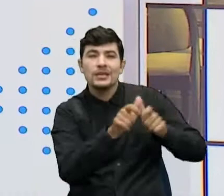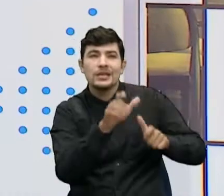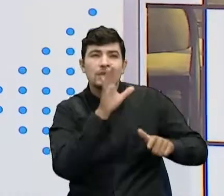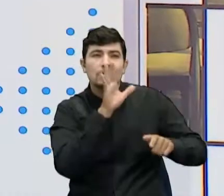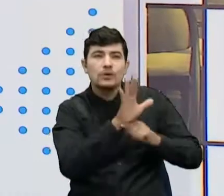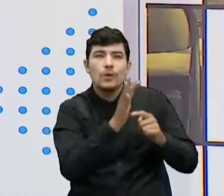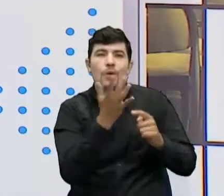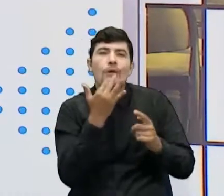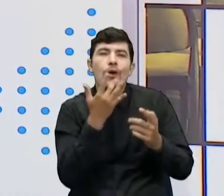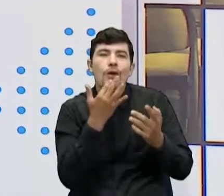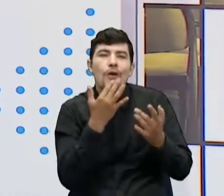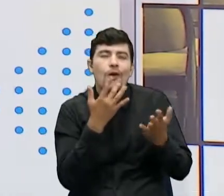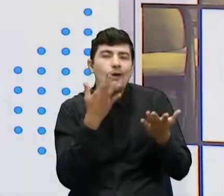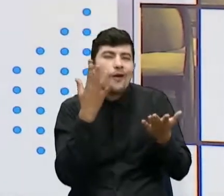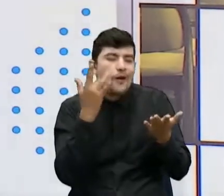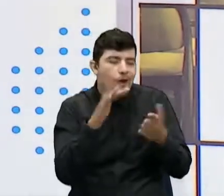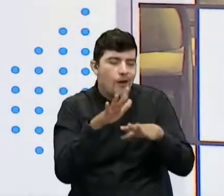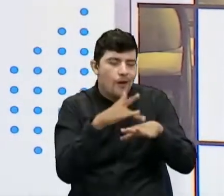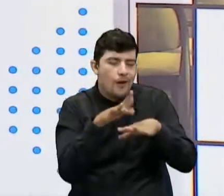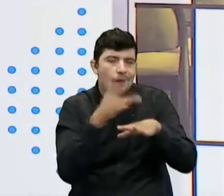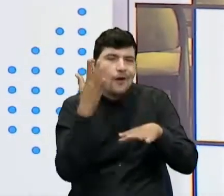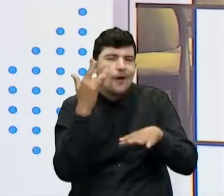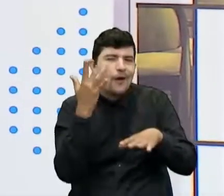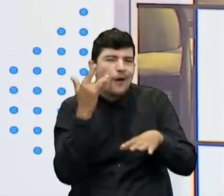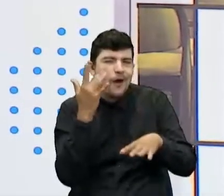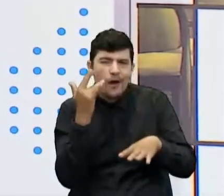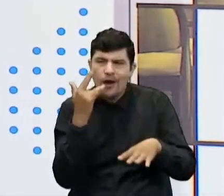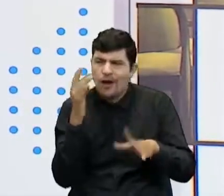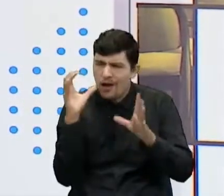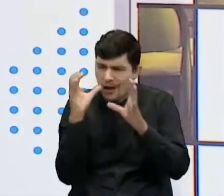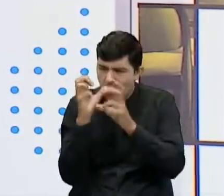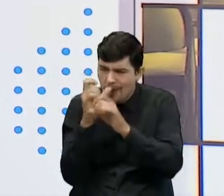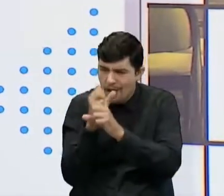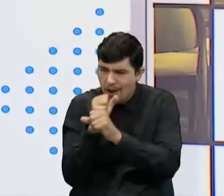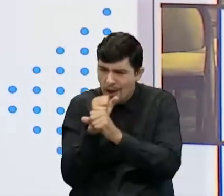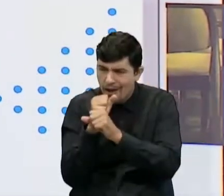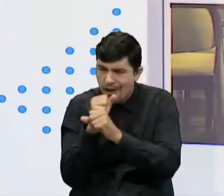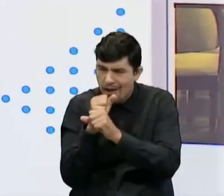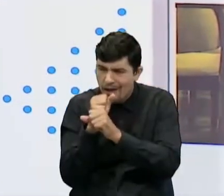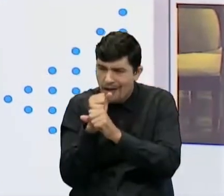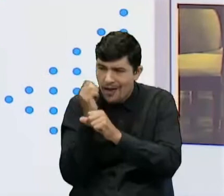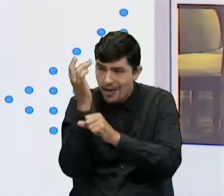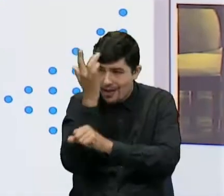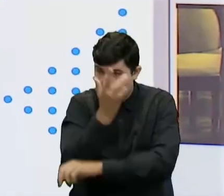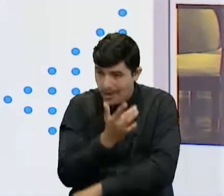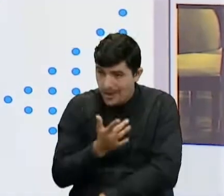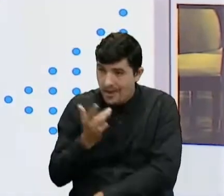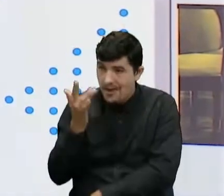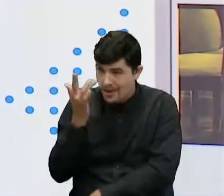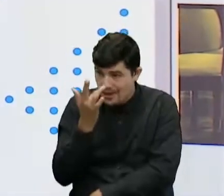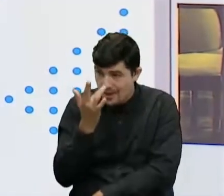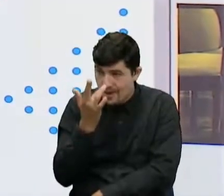color de piel Su color de piel Es oscurito Es como oscuro Exacto O sea que estamos hablando de